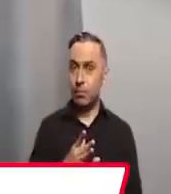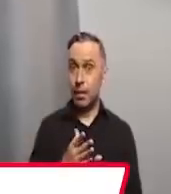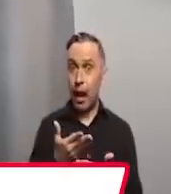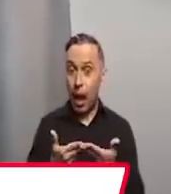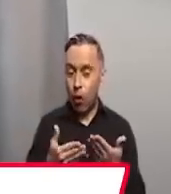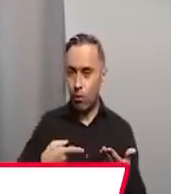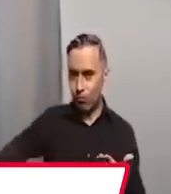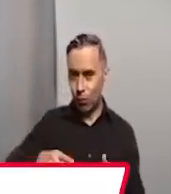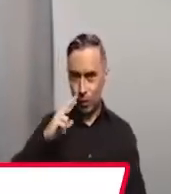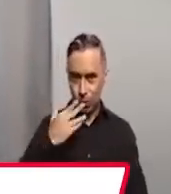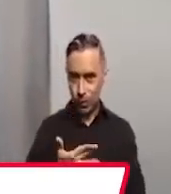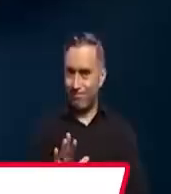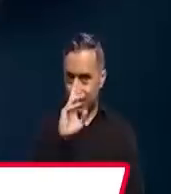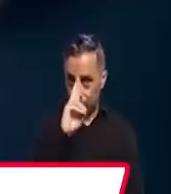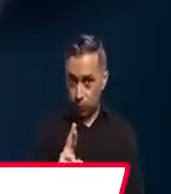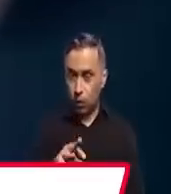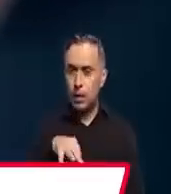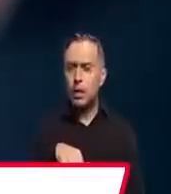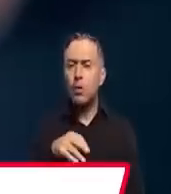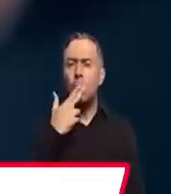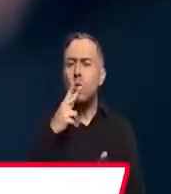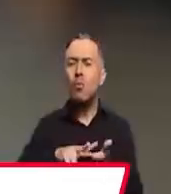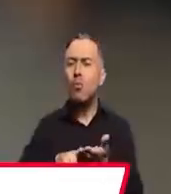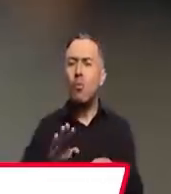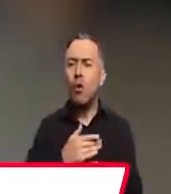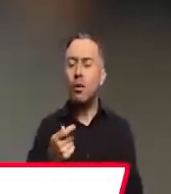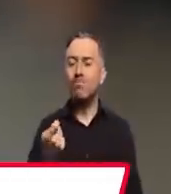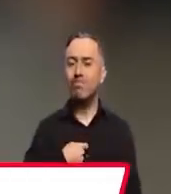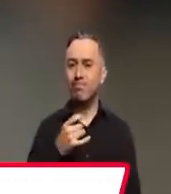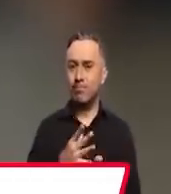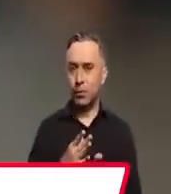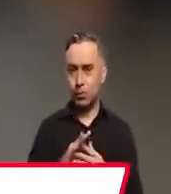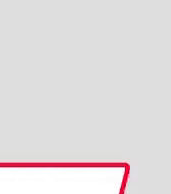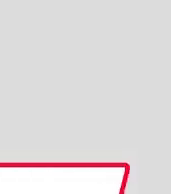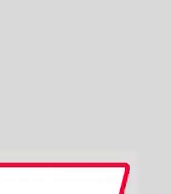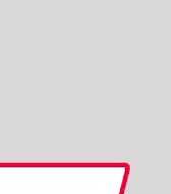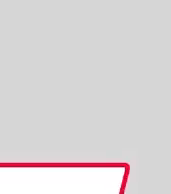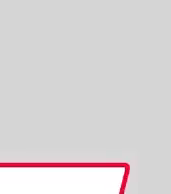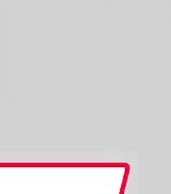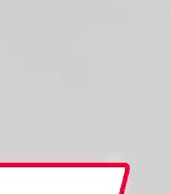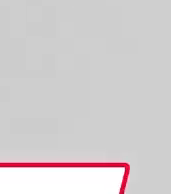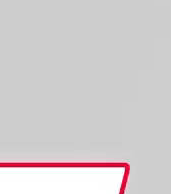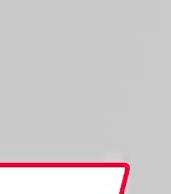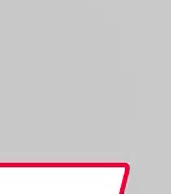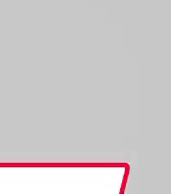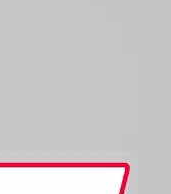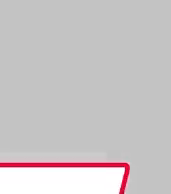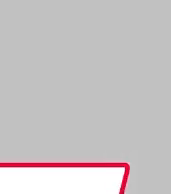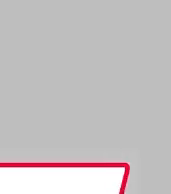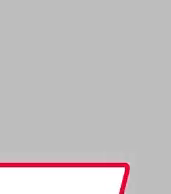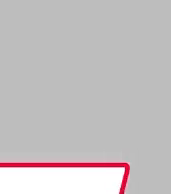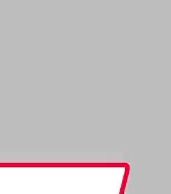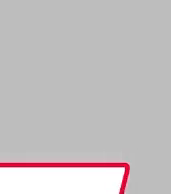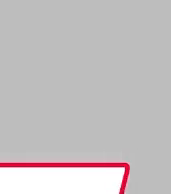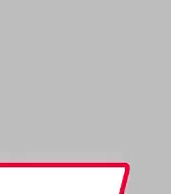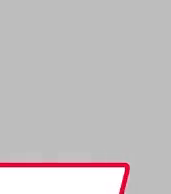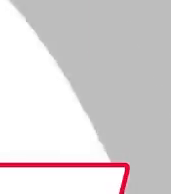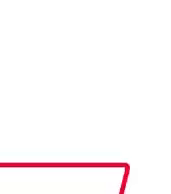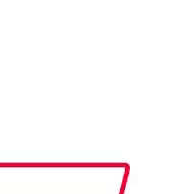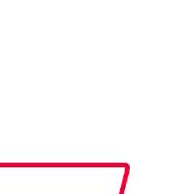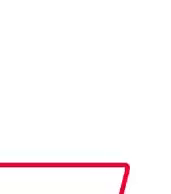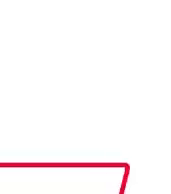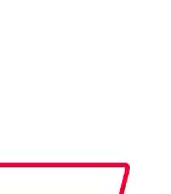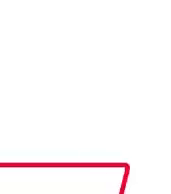la vida económica de este país. En algún momento lo van a tener que entender y al parecer este no es el momento, siguen estas